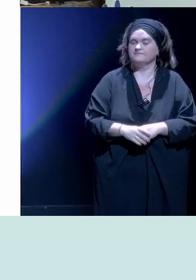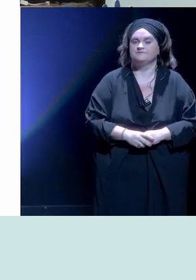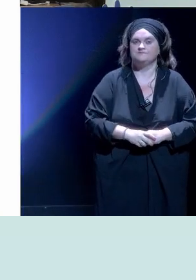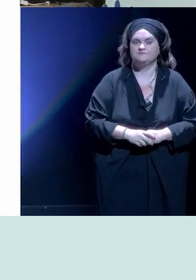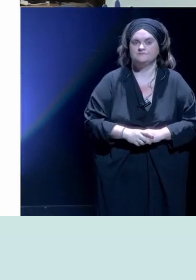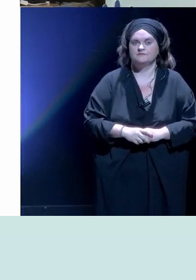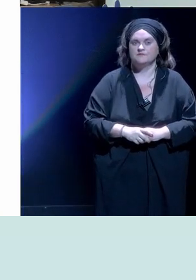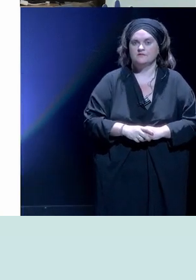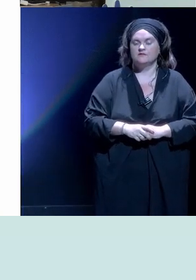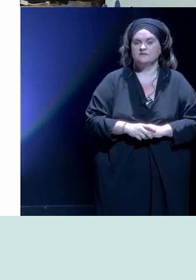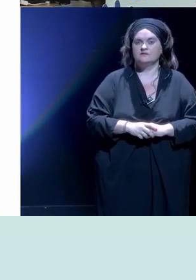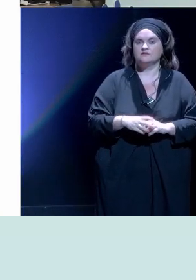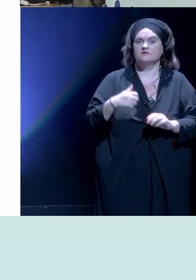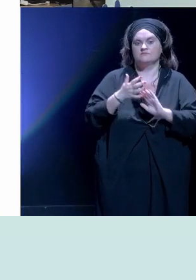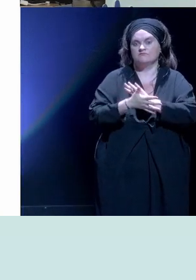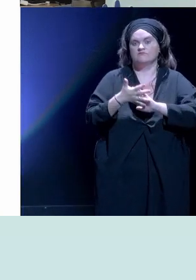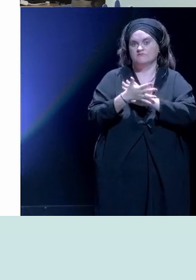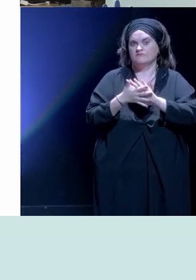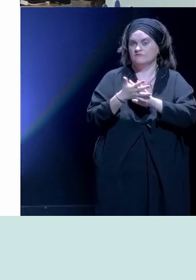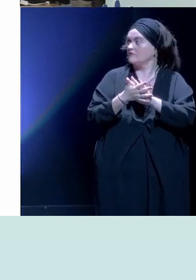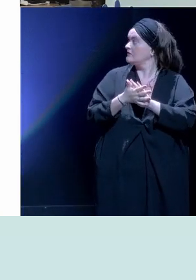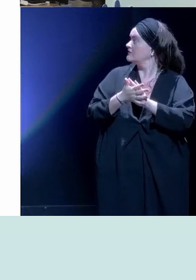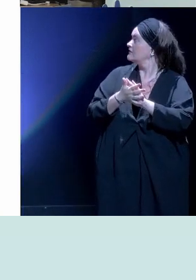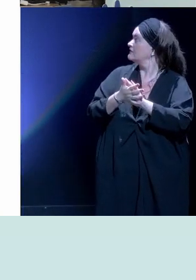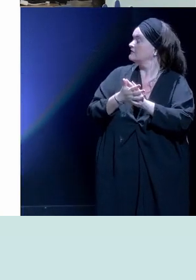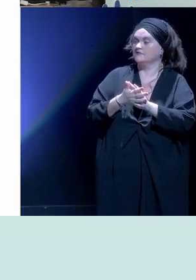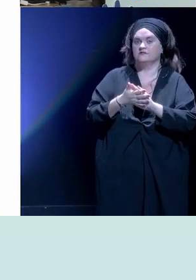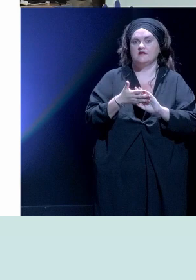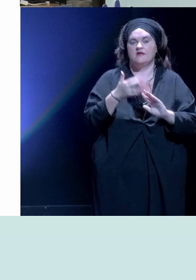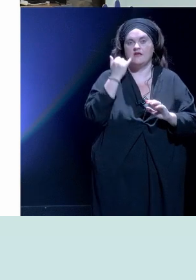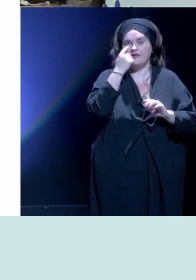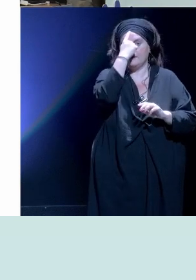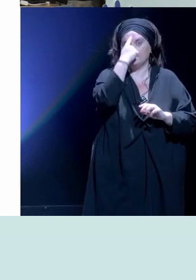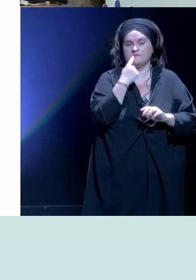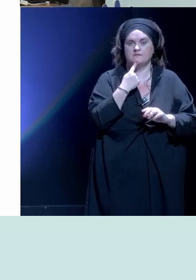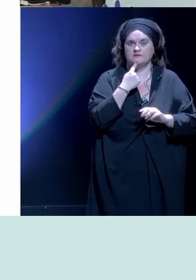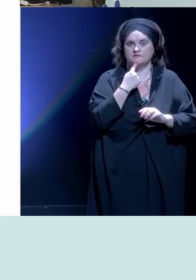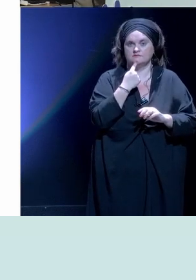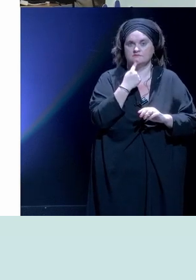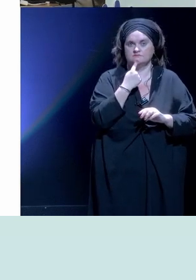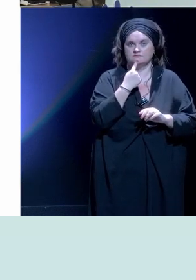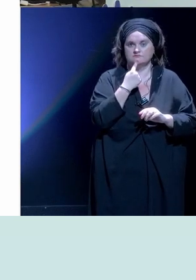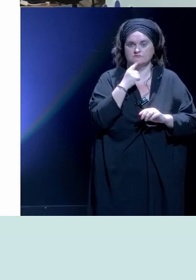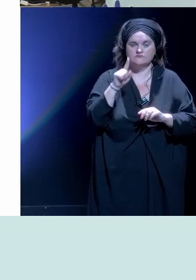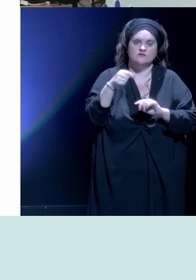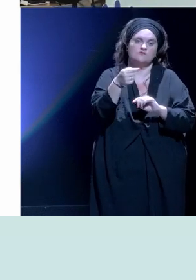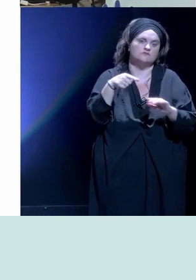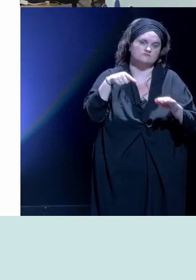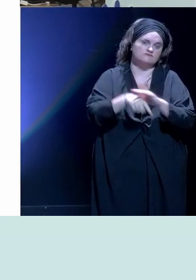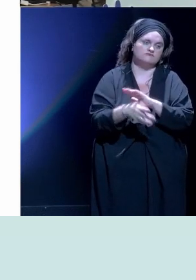Hablaré en breve de este mosaico que sirve de ilustración a la portada del libro, puesto